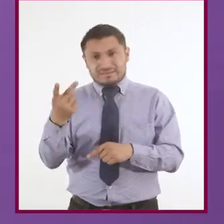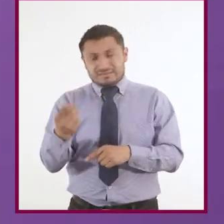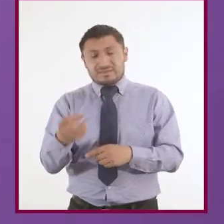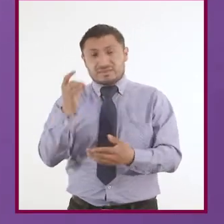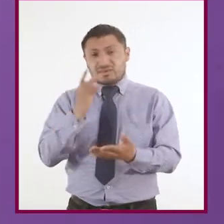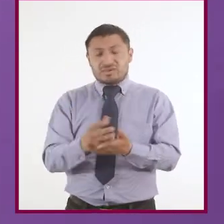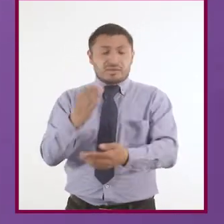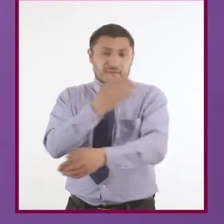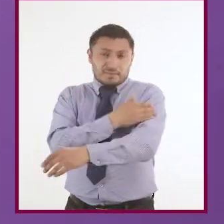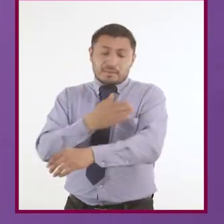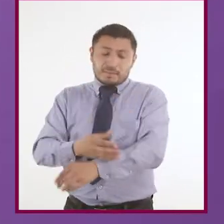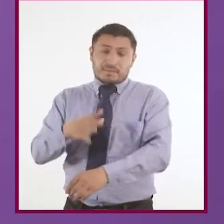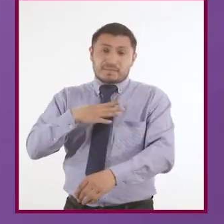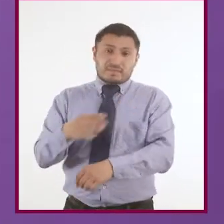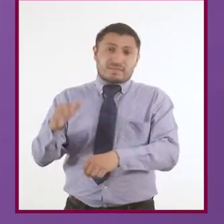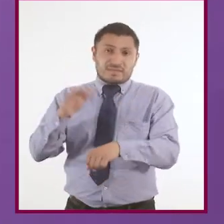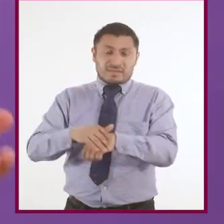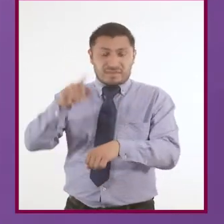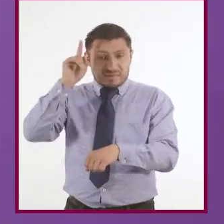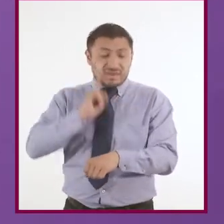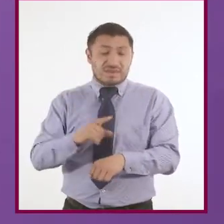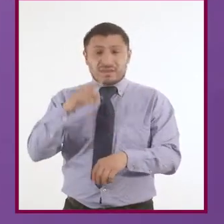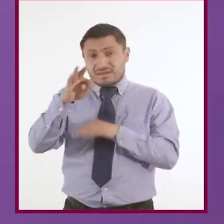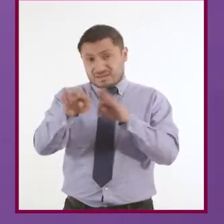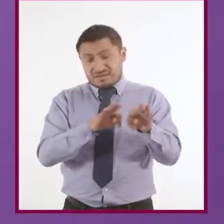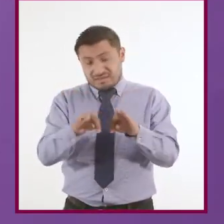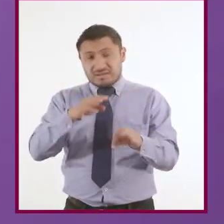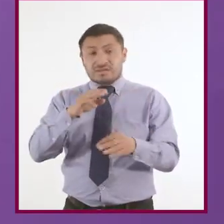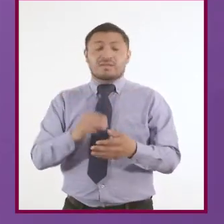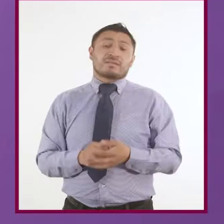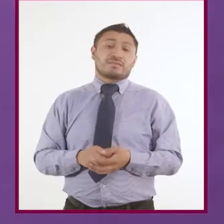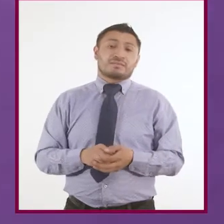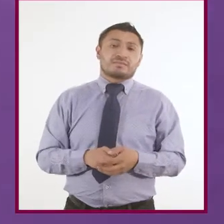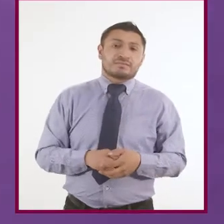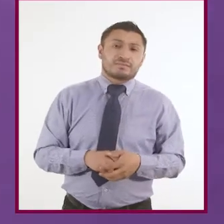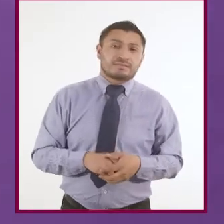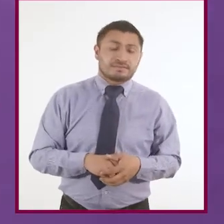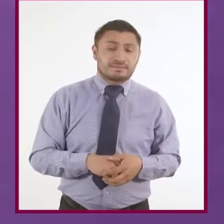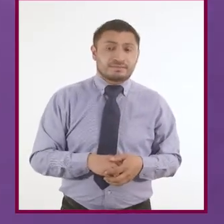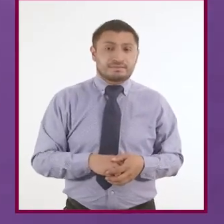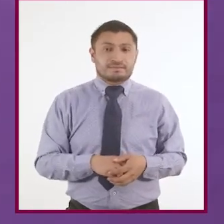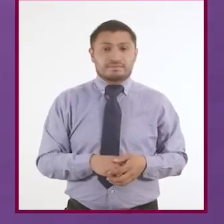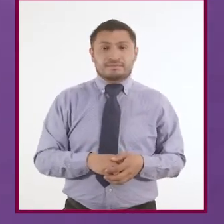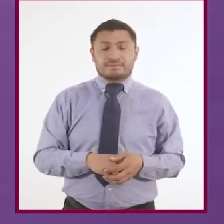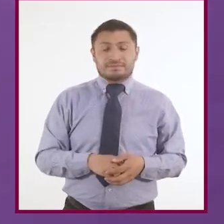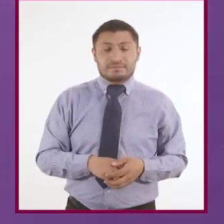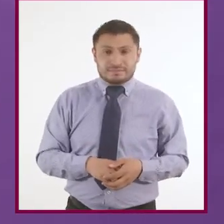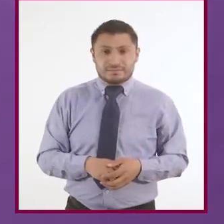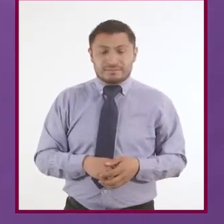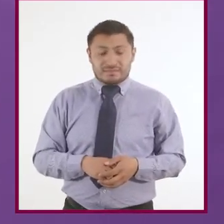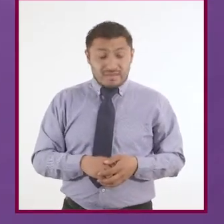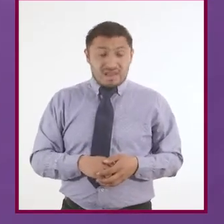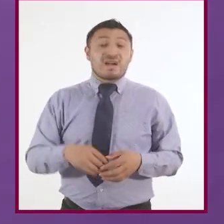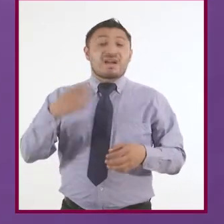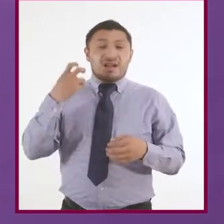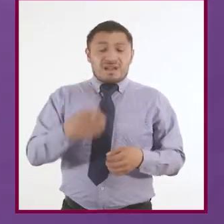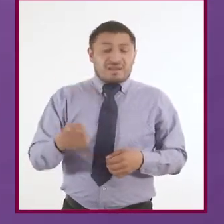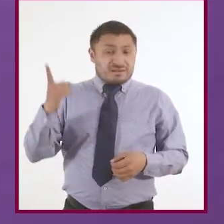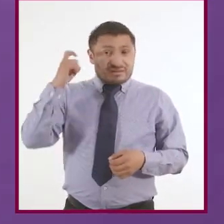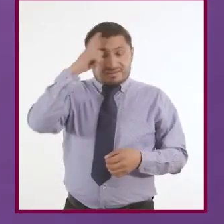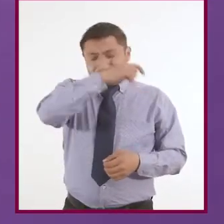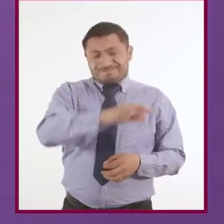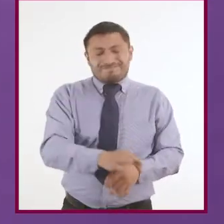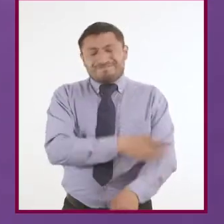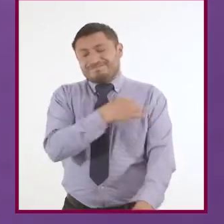la única compañía que mi amiga tiene mientras ella trabaja todo el día. Los dilemas morales nos causan un gran conflicto emocional